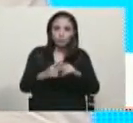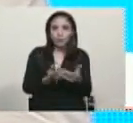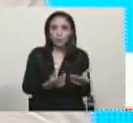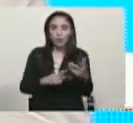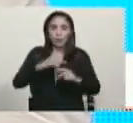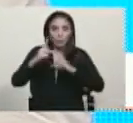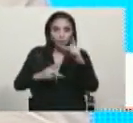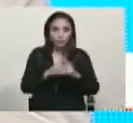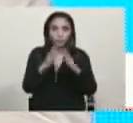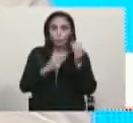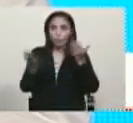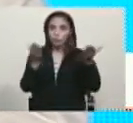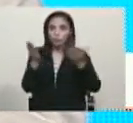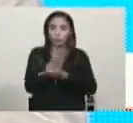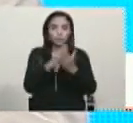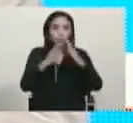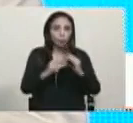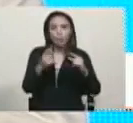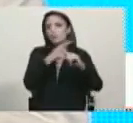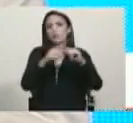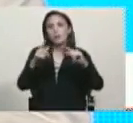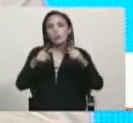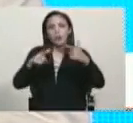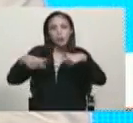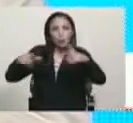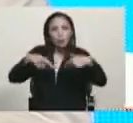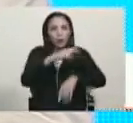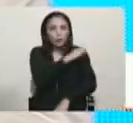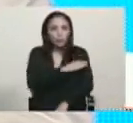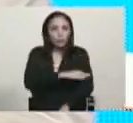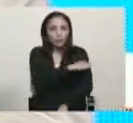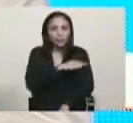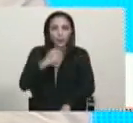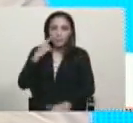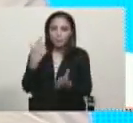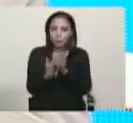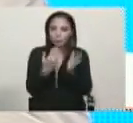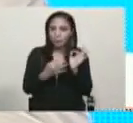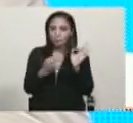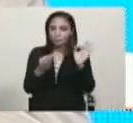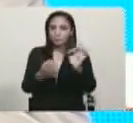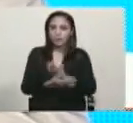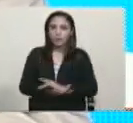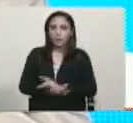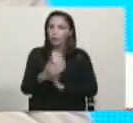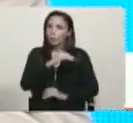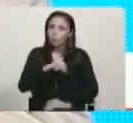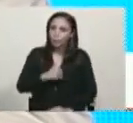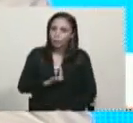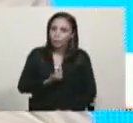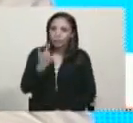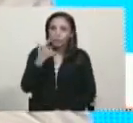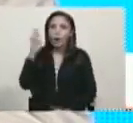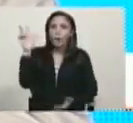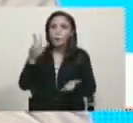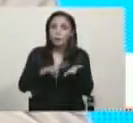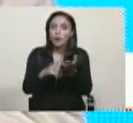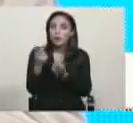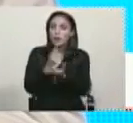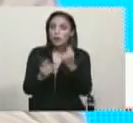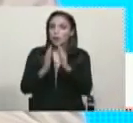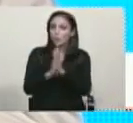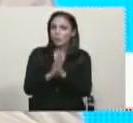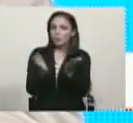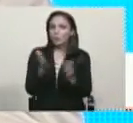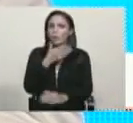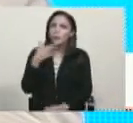los servicios en los diferentes hospitales, quería presentar en nombre de los zulianos y las zulianas la posibilidad de aprobar unos recursos para seguir